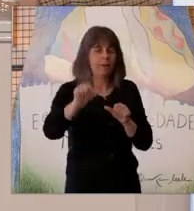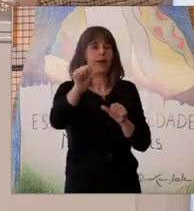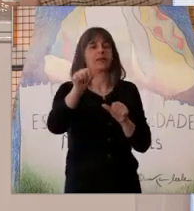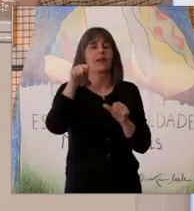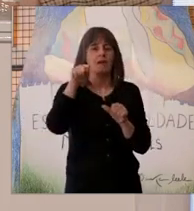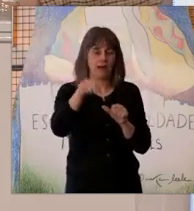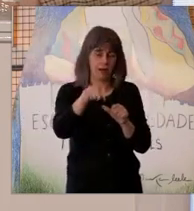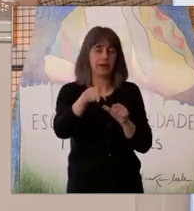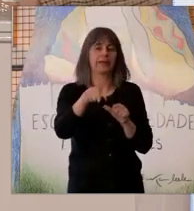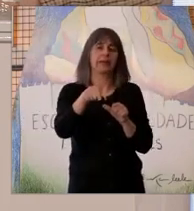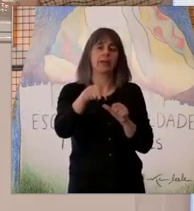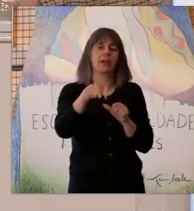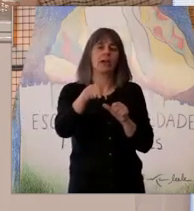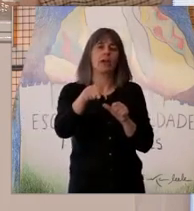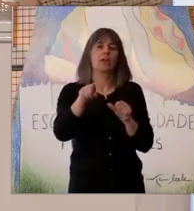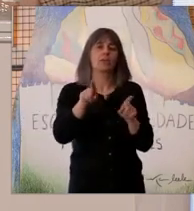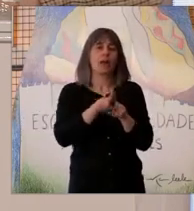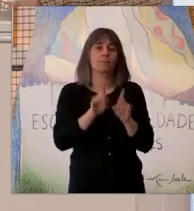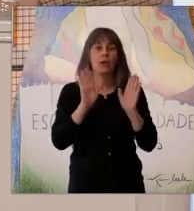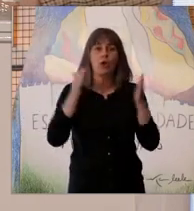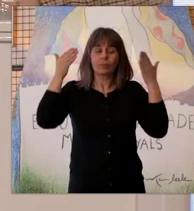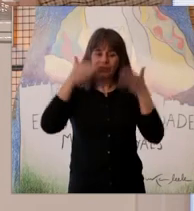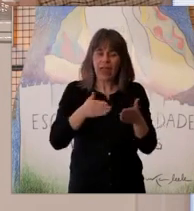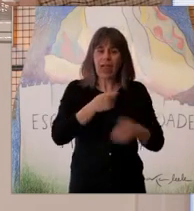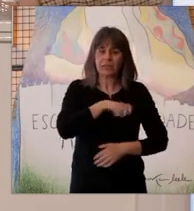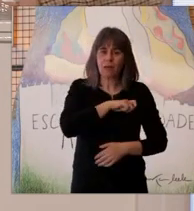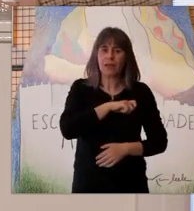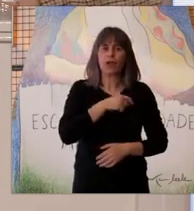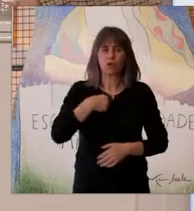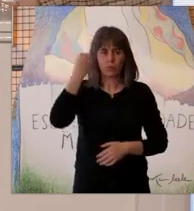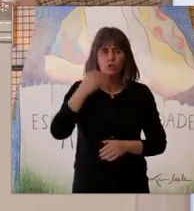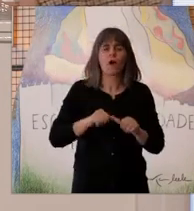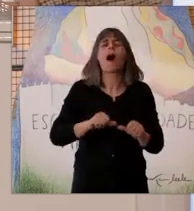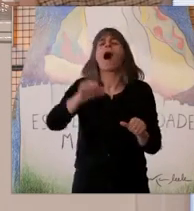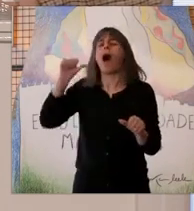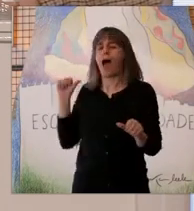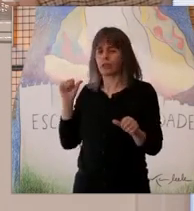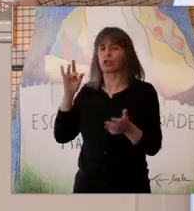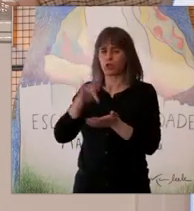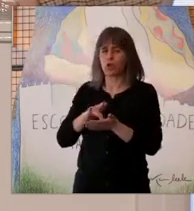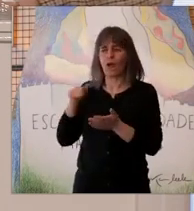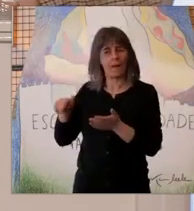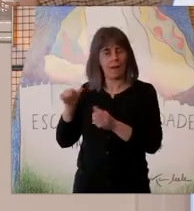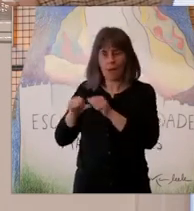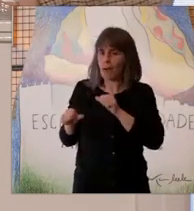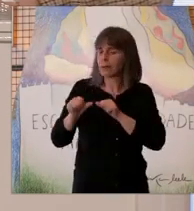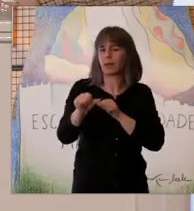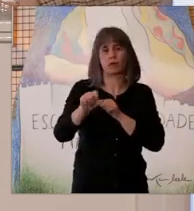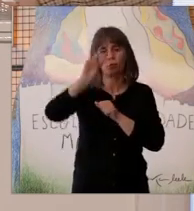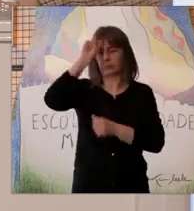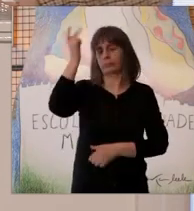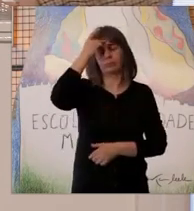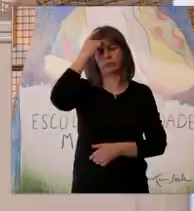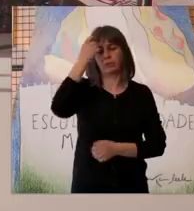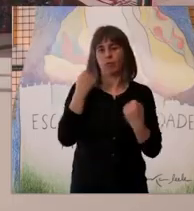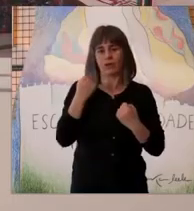punto de inflexión si nos centramos en España nos vamos un poco antes y nos tenemos que ir a los sanfermines Sí yo lo vi claramente Yo creo